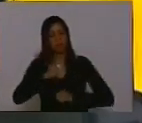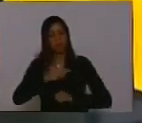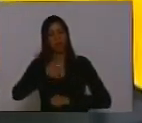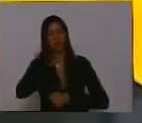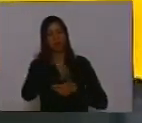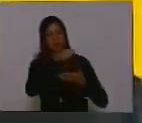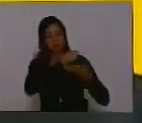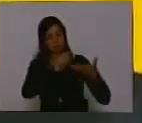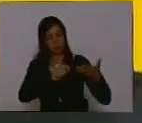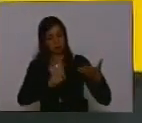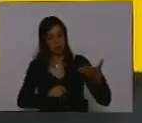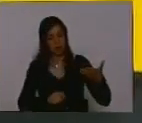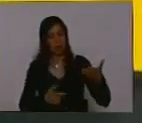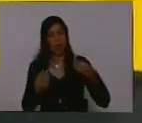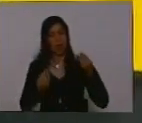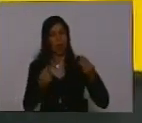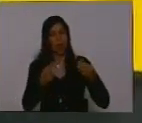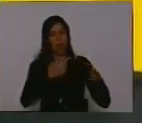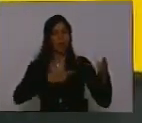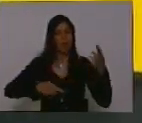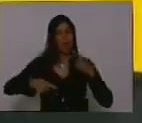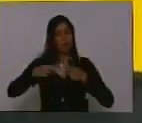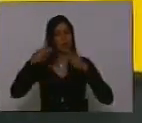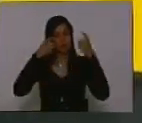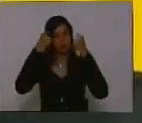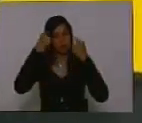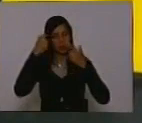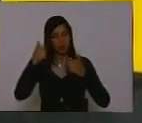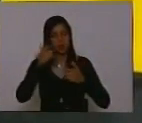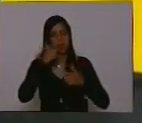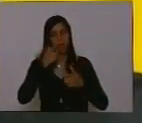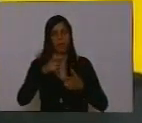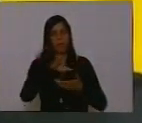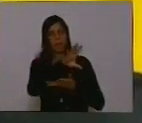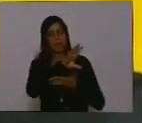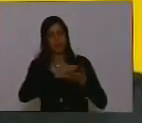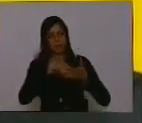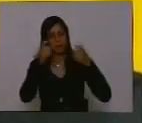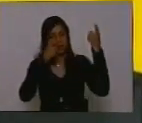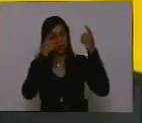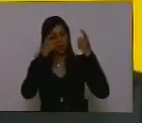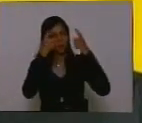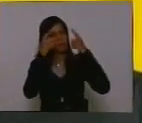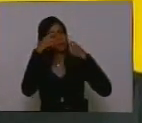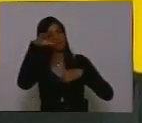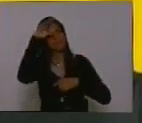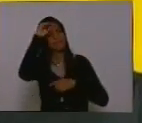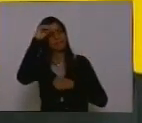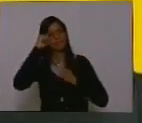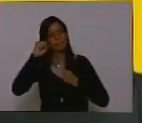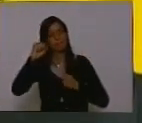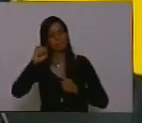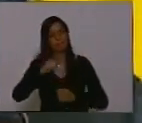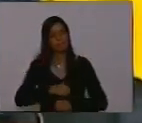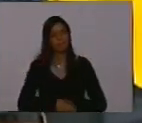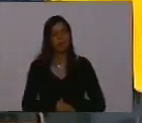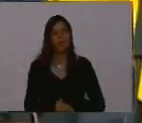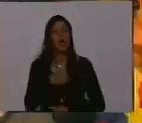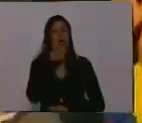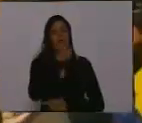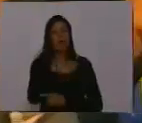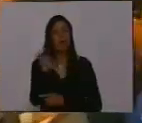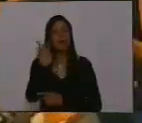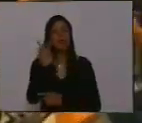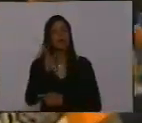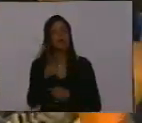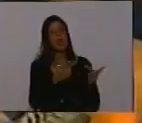escribir solamente en revolución bolivariana, en los caminos que nos ha dejado el comandante Chávez. Así que, pueblo de Venezuela,